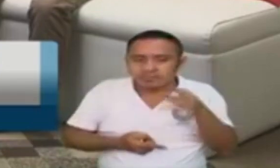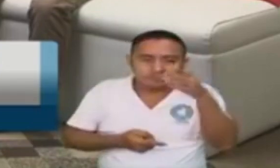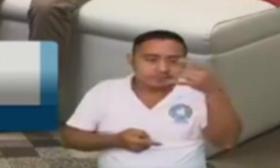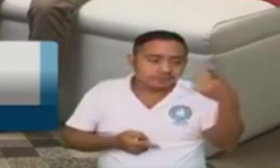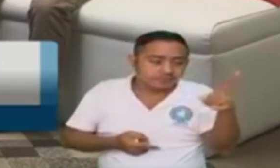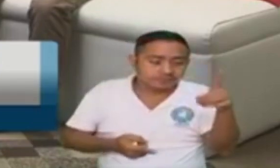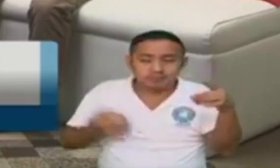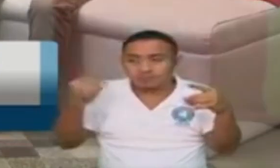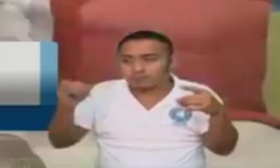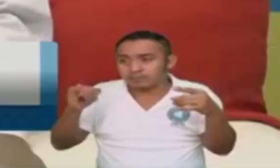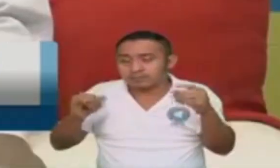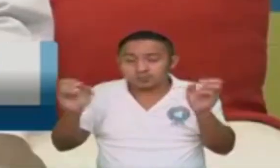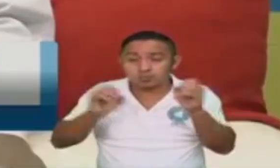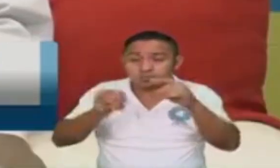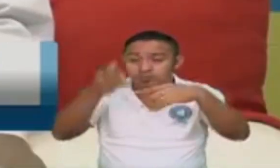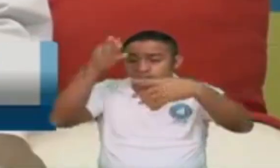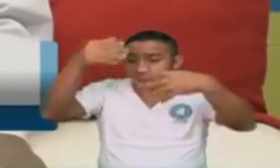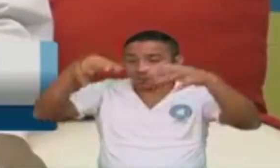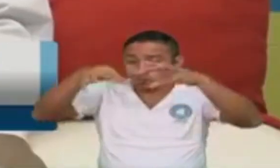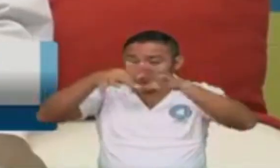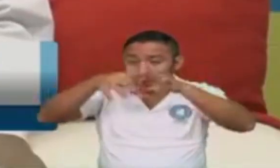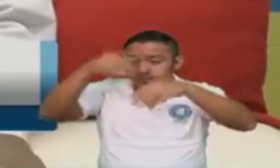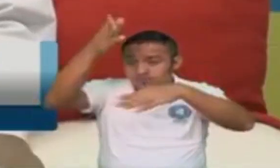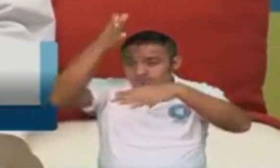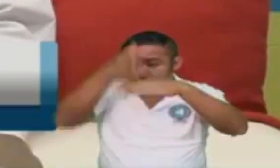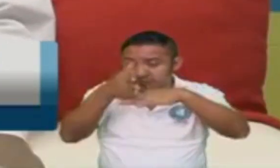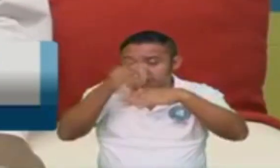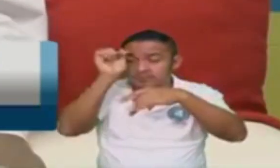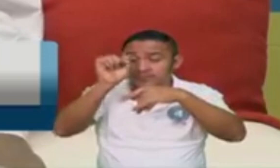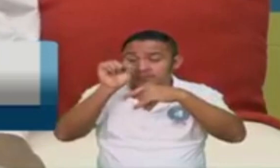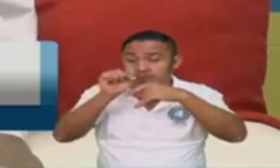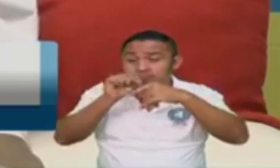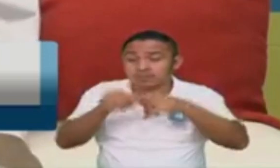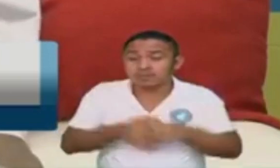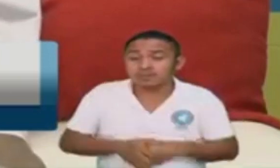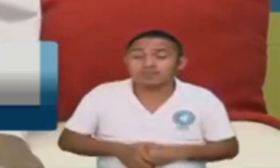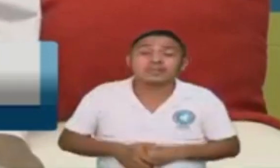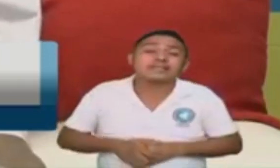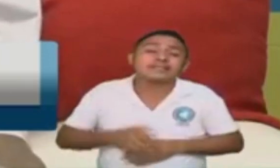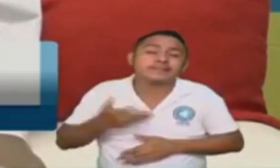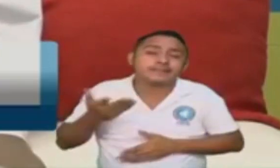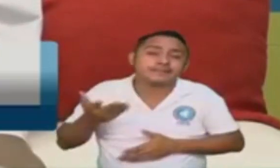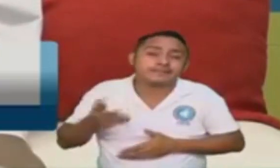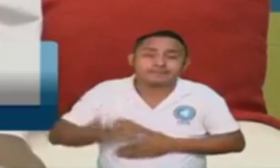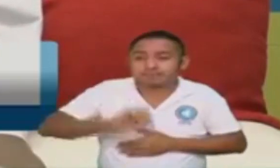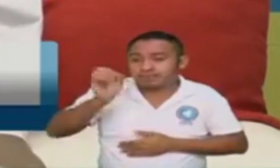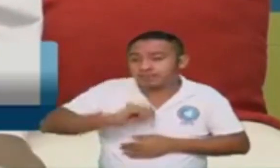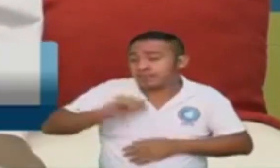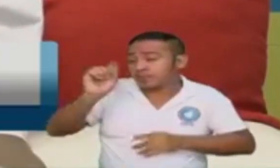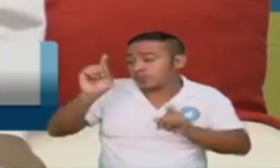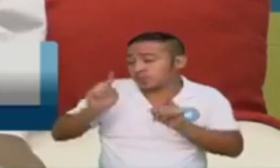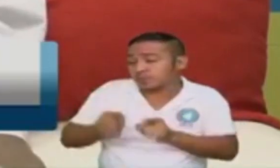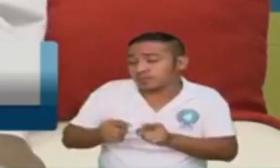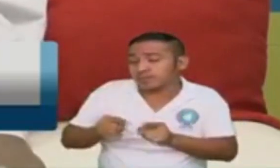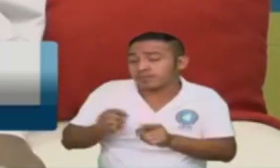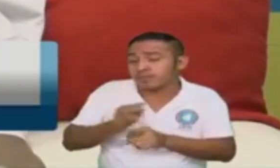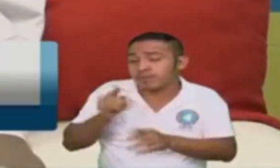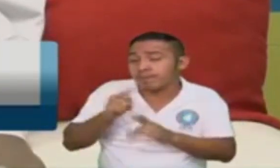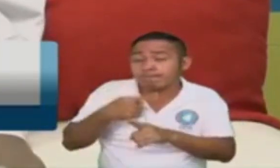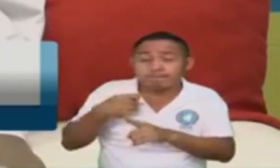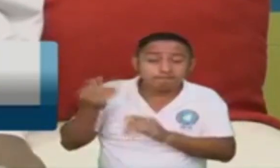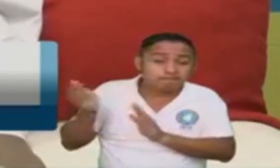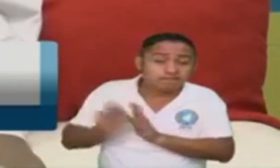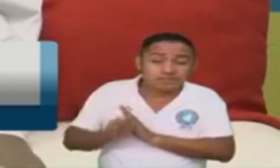lóbulo izquierdo, en el istmo. Una porción de la glándula que son porciones pequeñas, digamos, menor de 1 centímetro. Que de repente